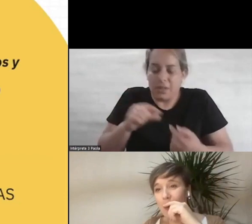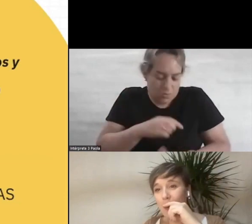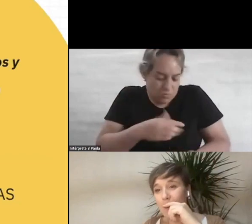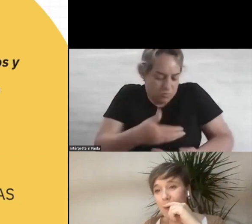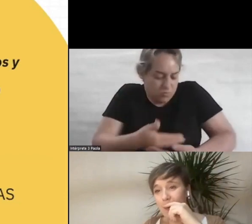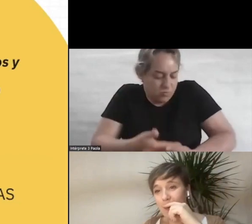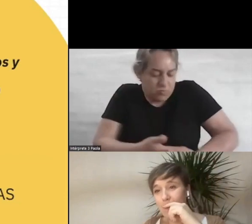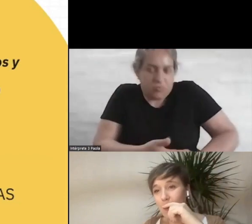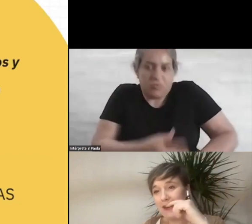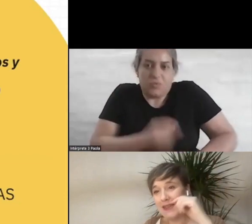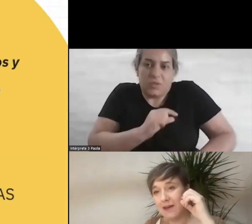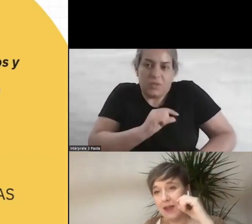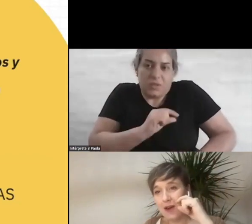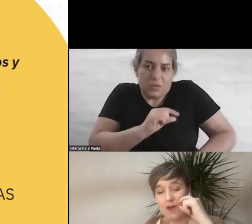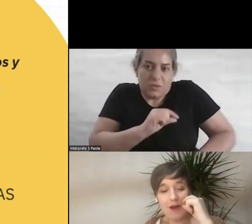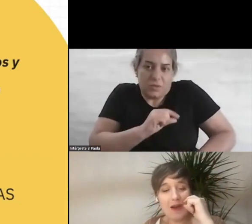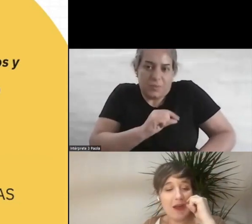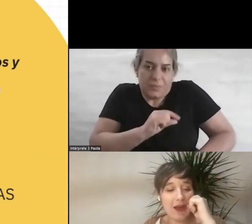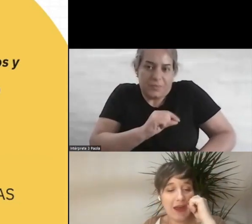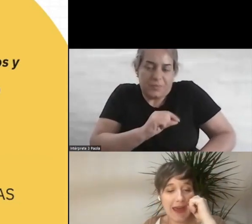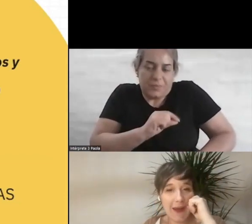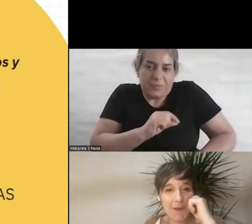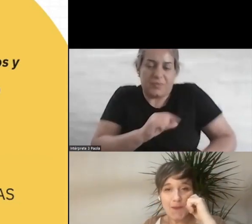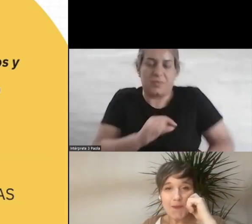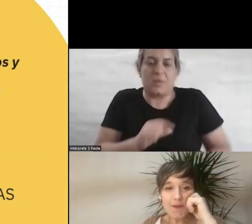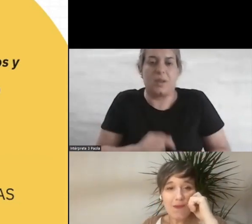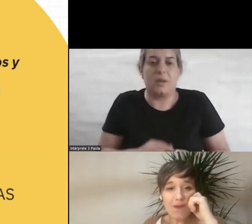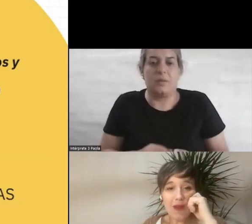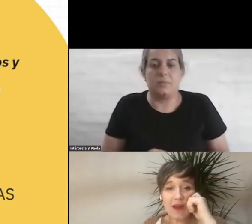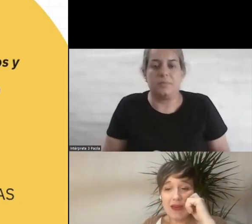ahí como bombas de vida, ¿no?